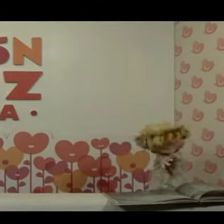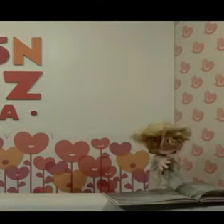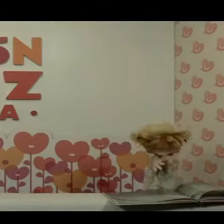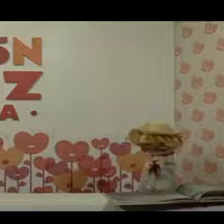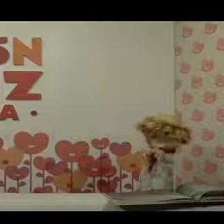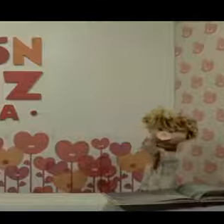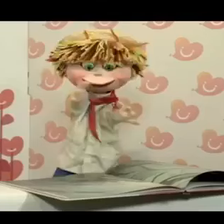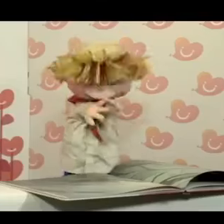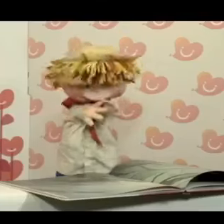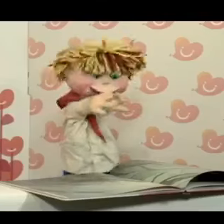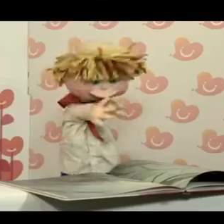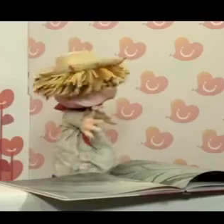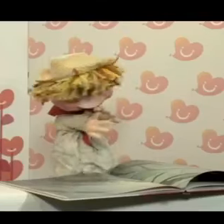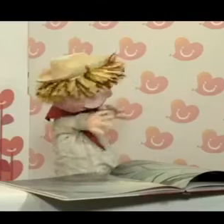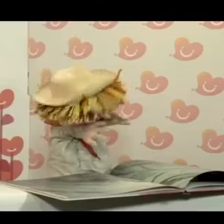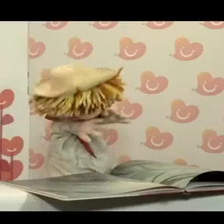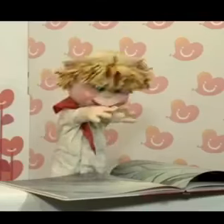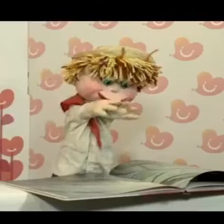encerrada,